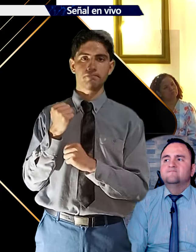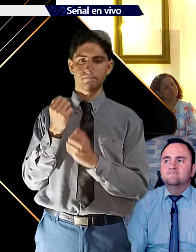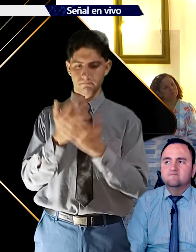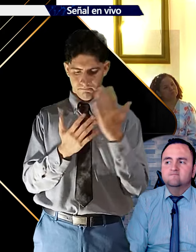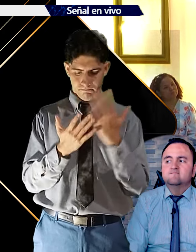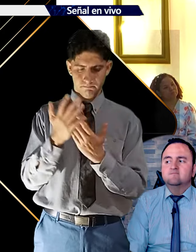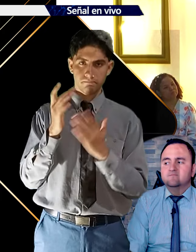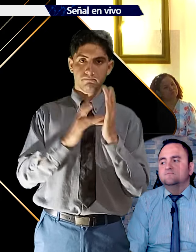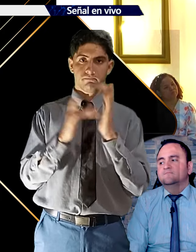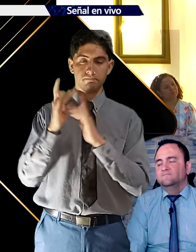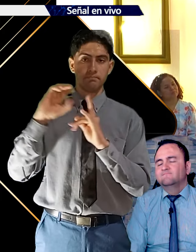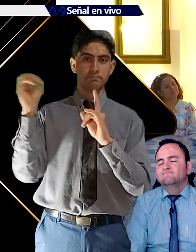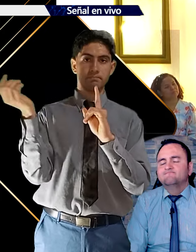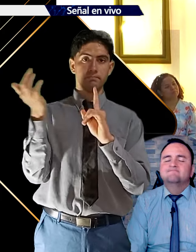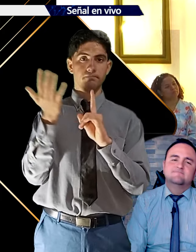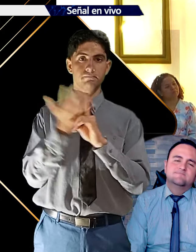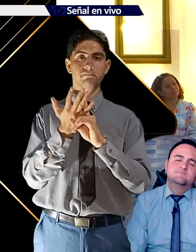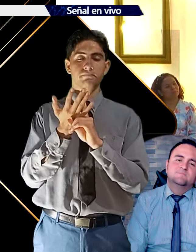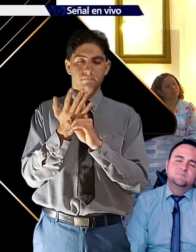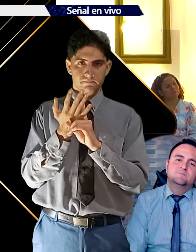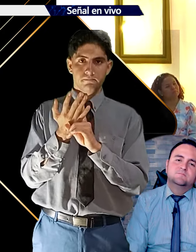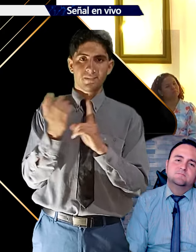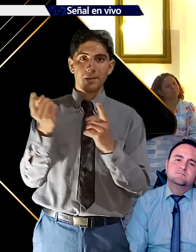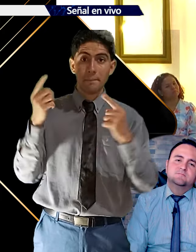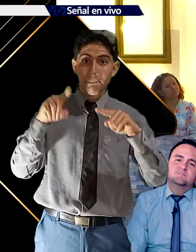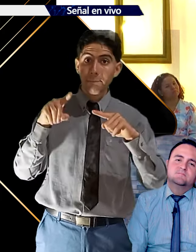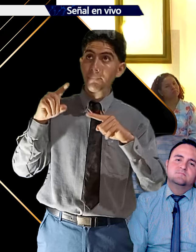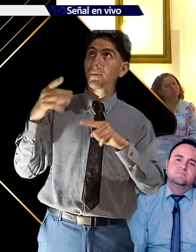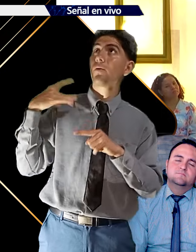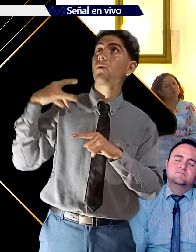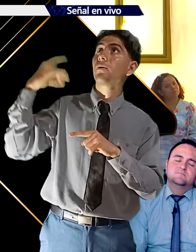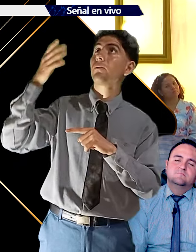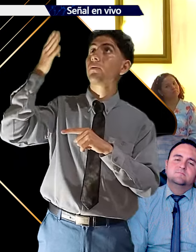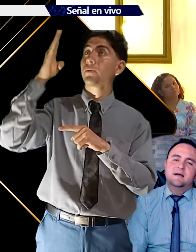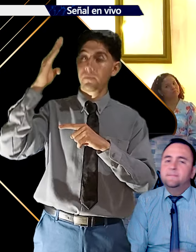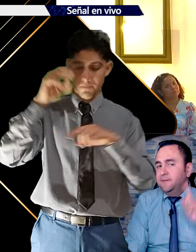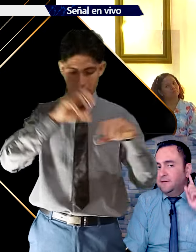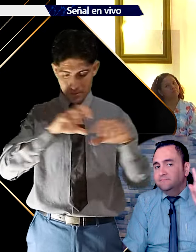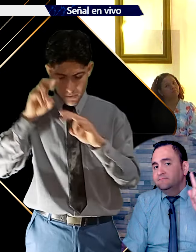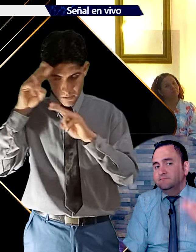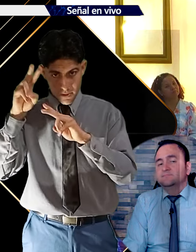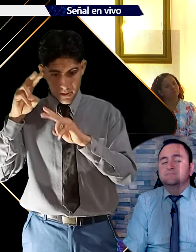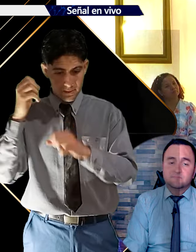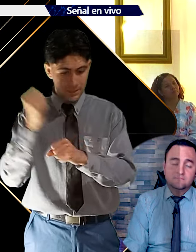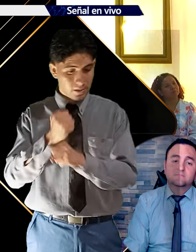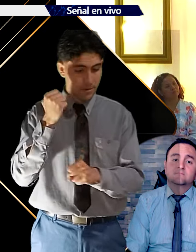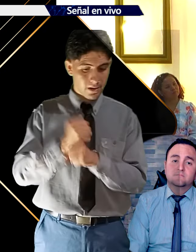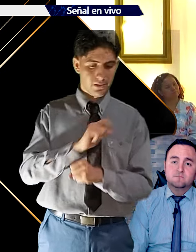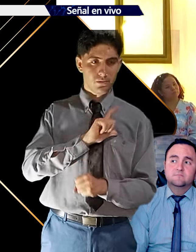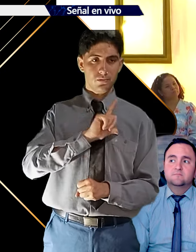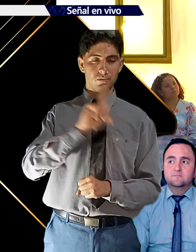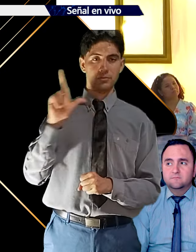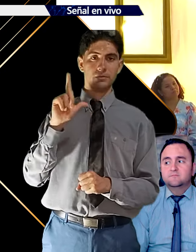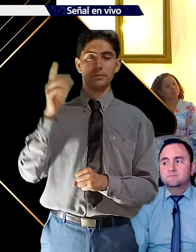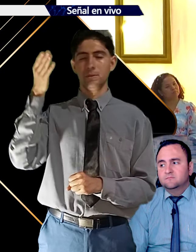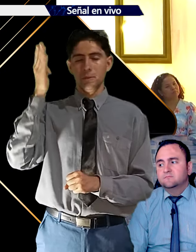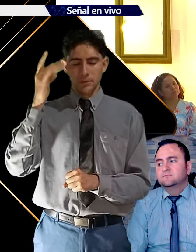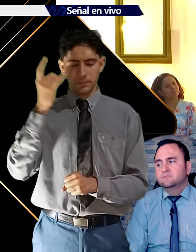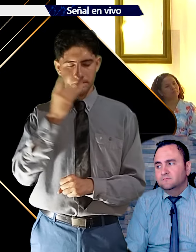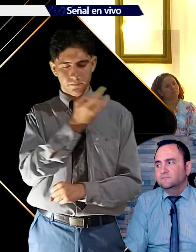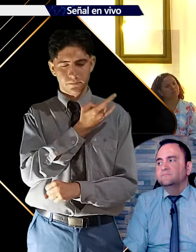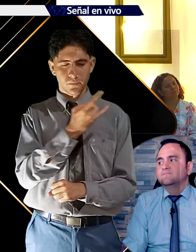tus padres, porque tú vas a ser grande y poderoso en las manos de Dios. Vas a ser como un león con una melena que va a traer la gloria de